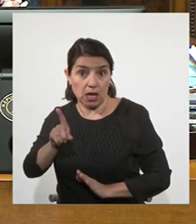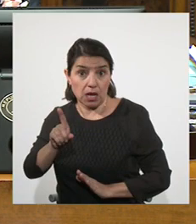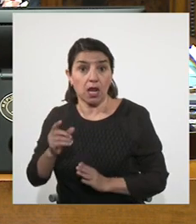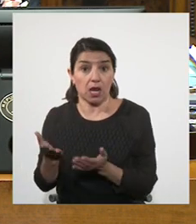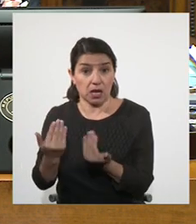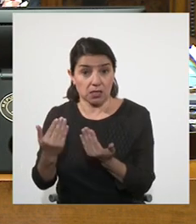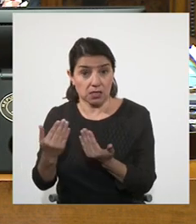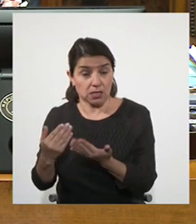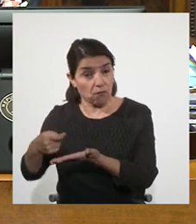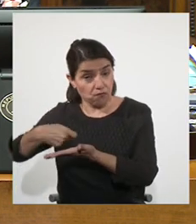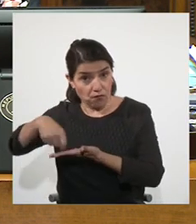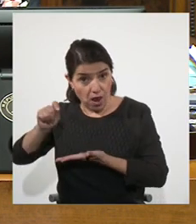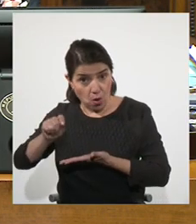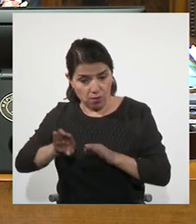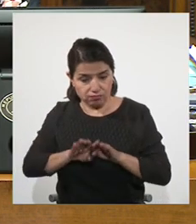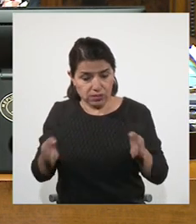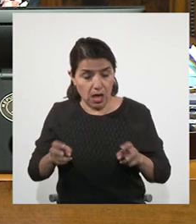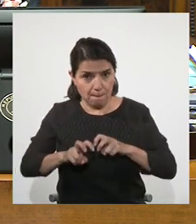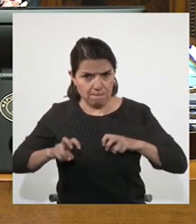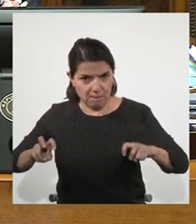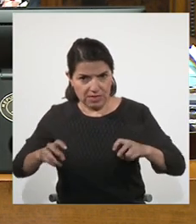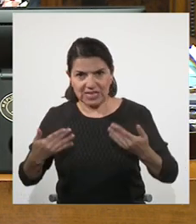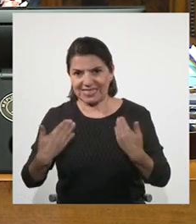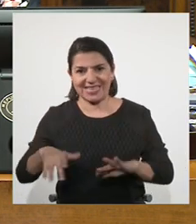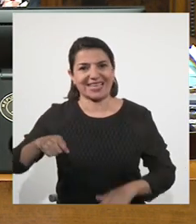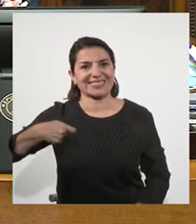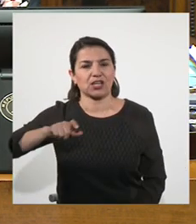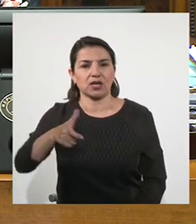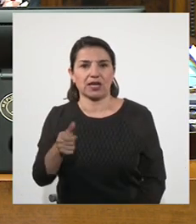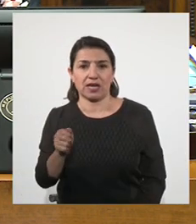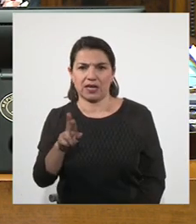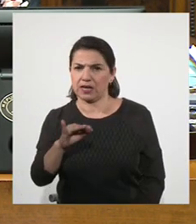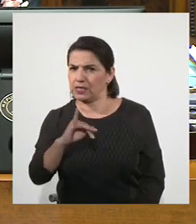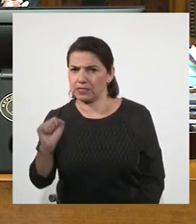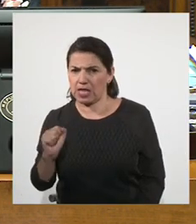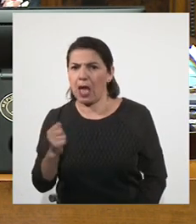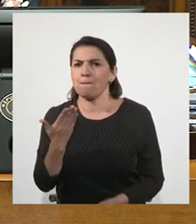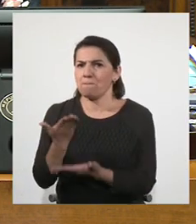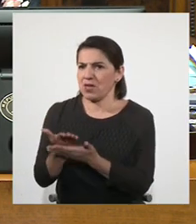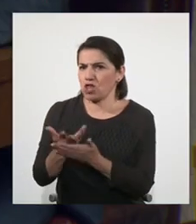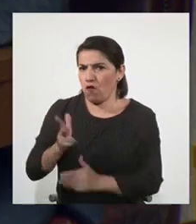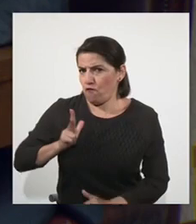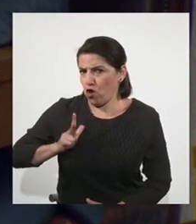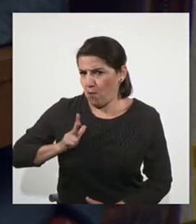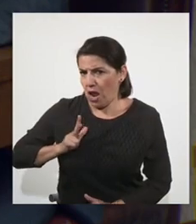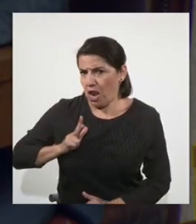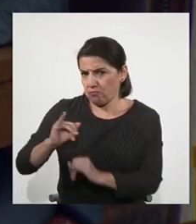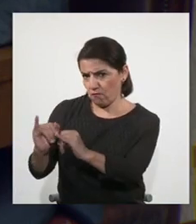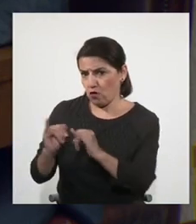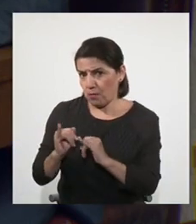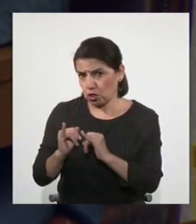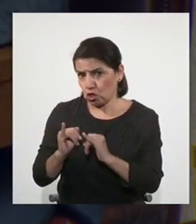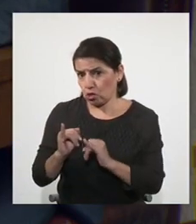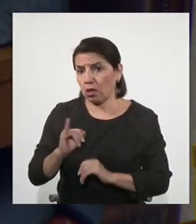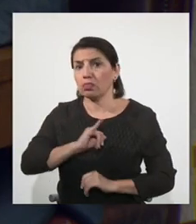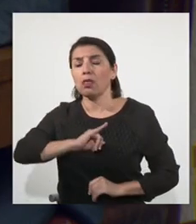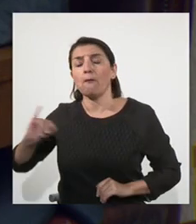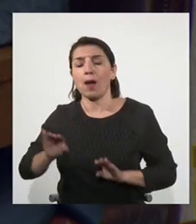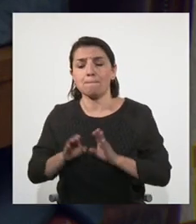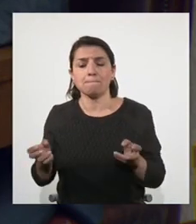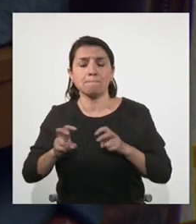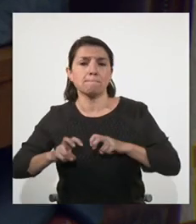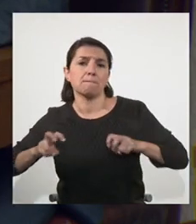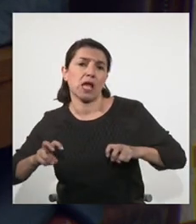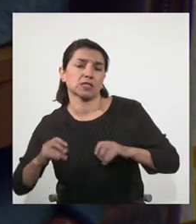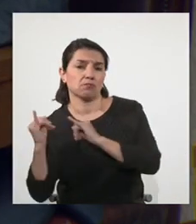Yo entiendo que el senador García ha hecho una petición formal y la mesa tendrá que en su momento calificar. Ahora, de todas maneras, no olvidemos que estamos en segundo trámite.